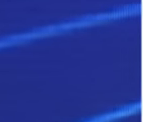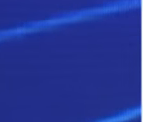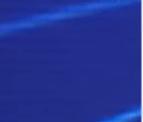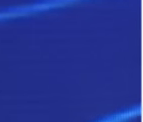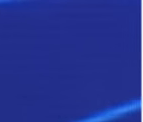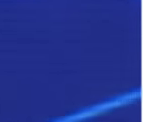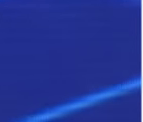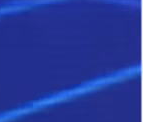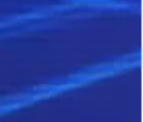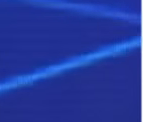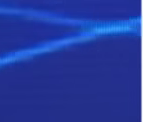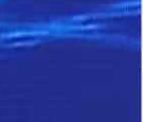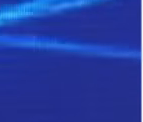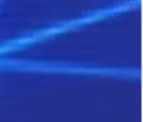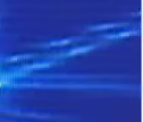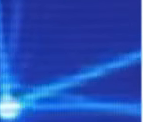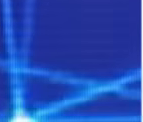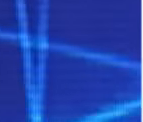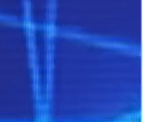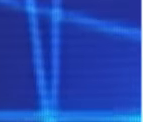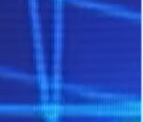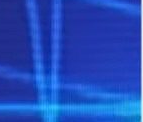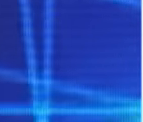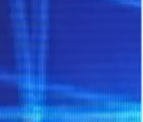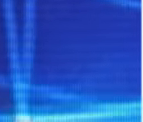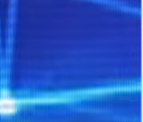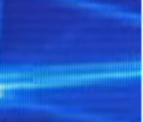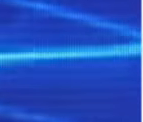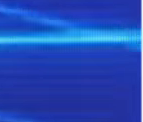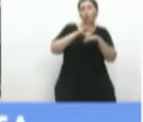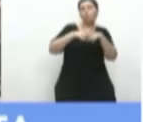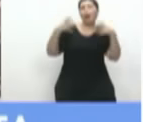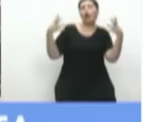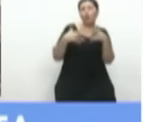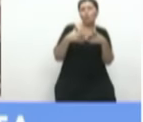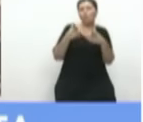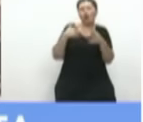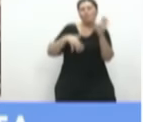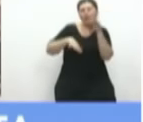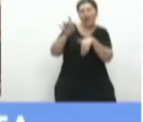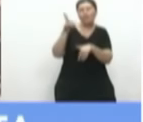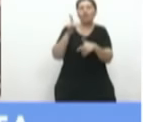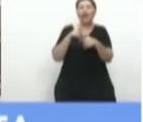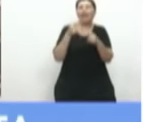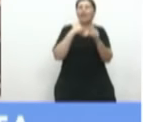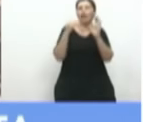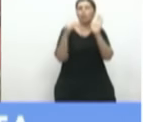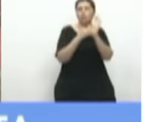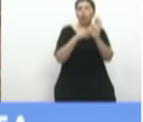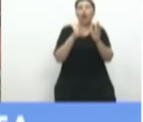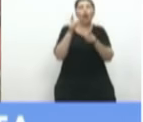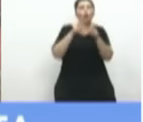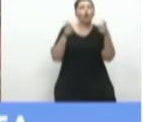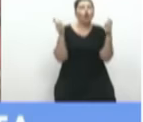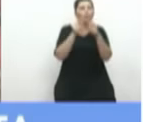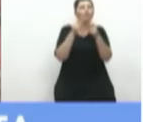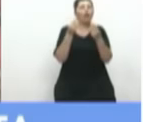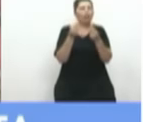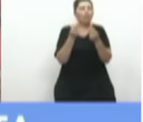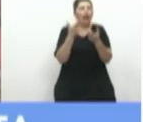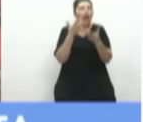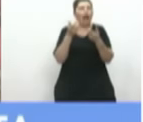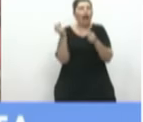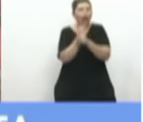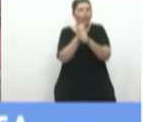me lo puso la policía, esto no lo tenía yo, no sé, se cayó, yo no sé, no estaba conmigo. Siempre el delincuente encuentra